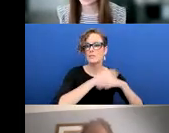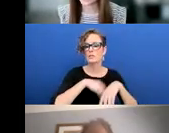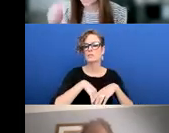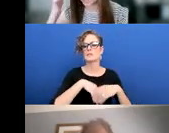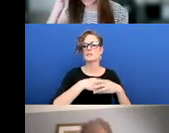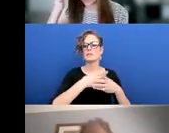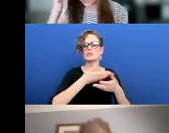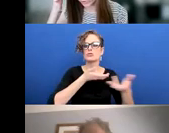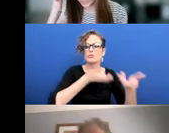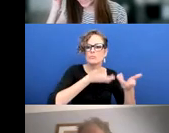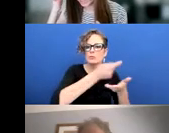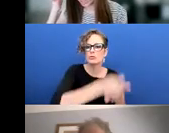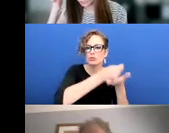prevención,